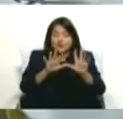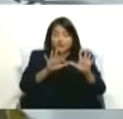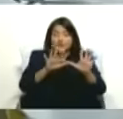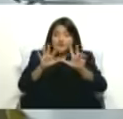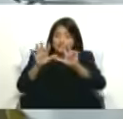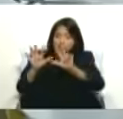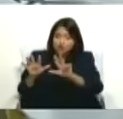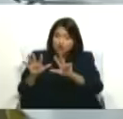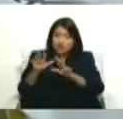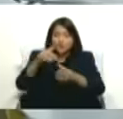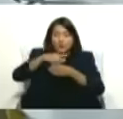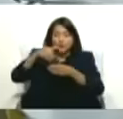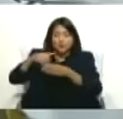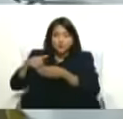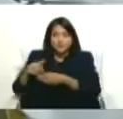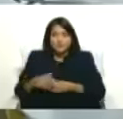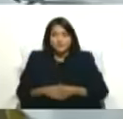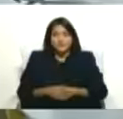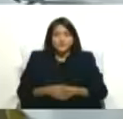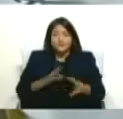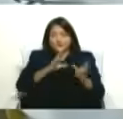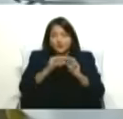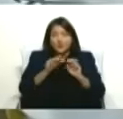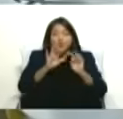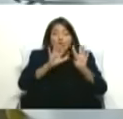10.322.718 votos, para un